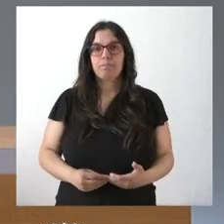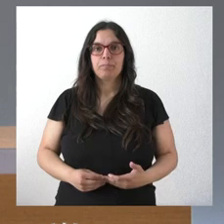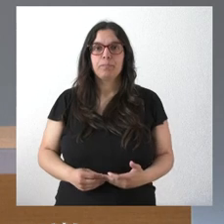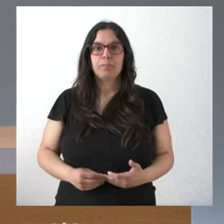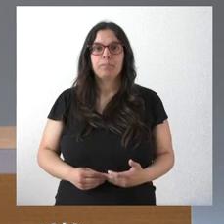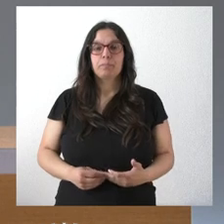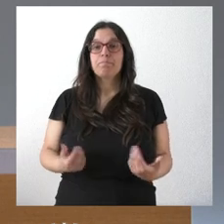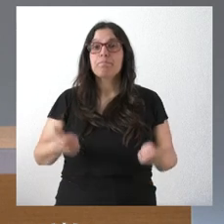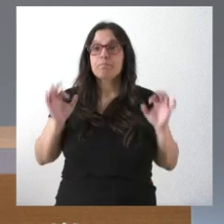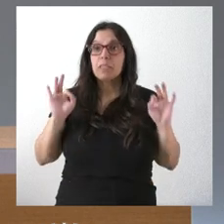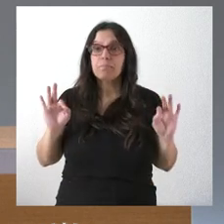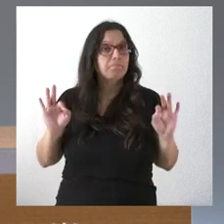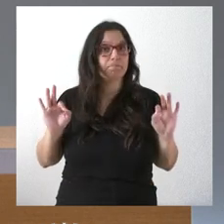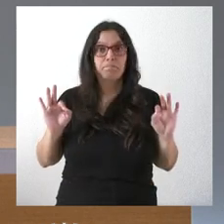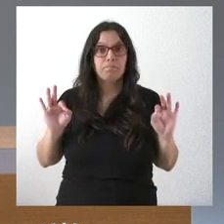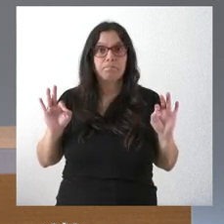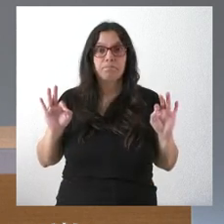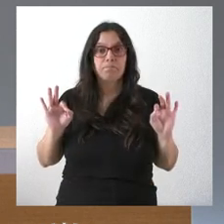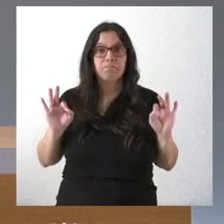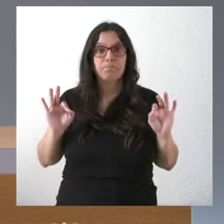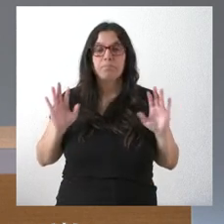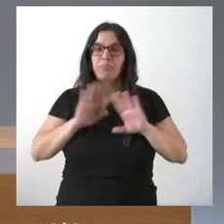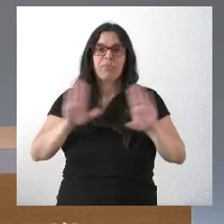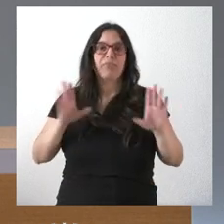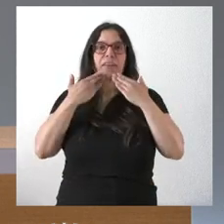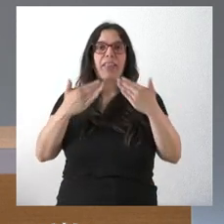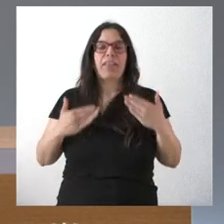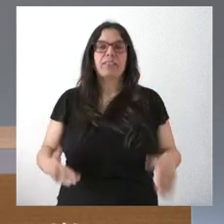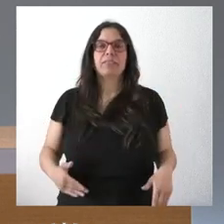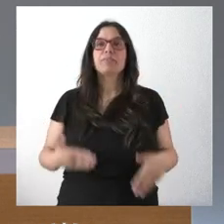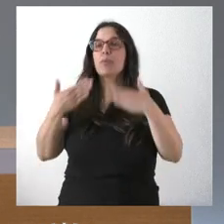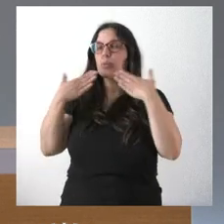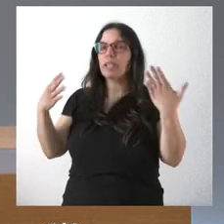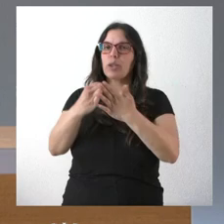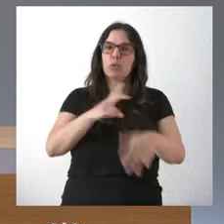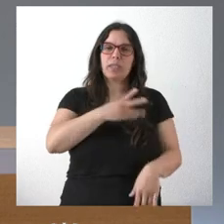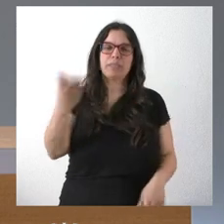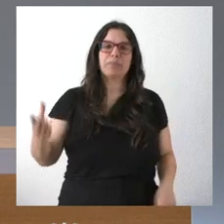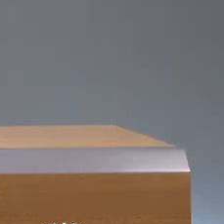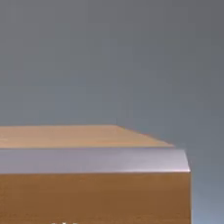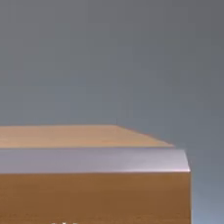¿Alguna pregunta más? Es todo, gracias. Muchas gracias a todos ustedes.